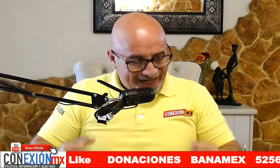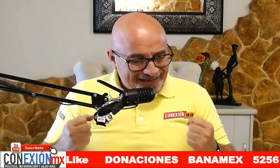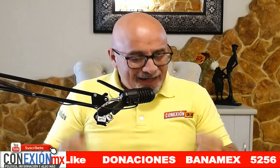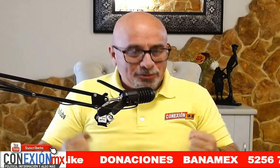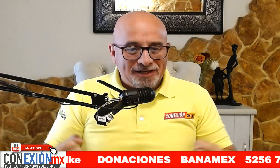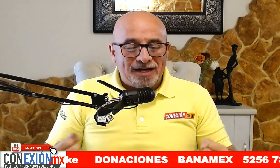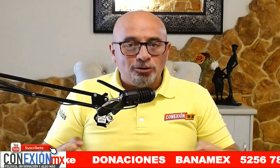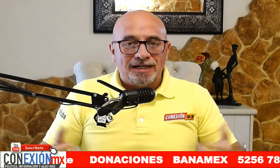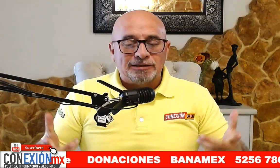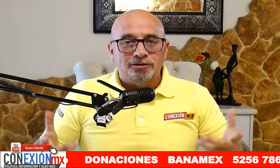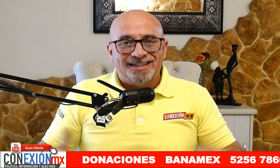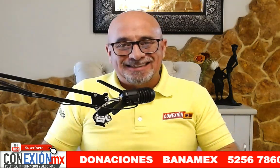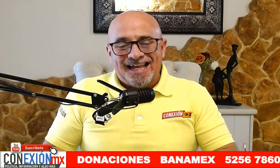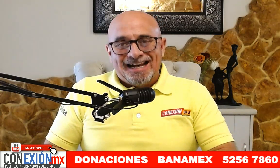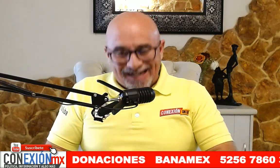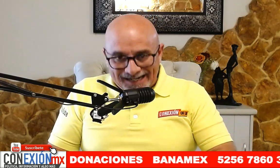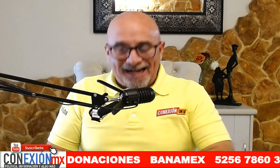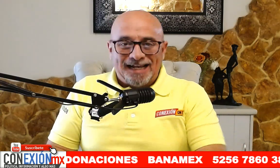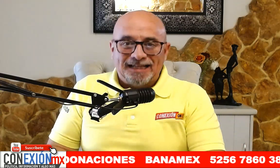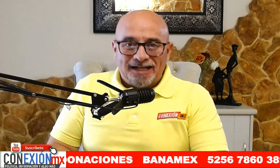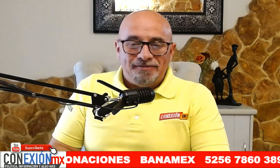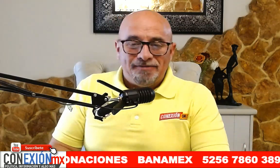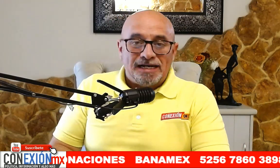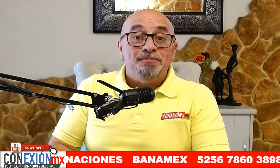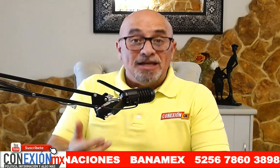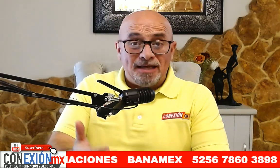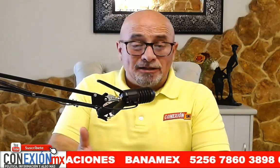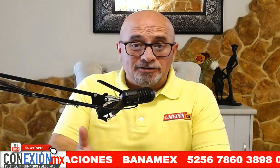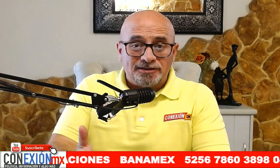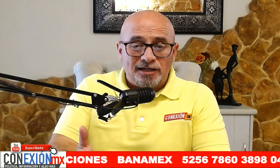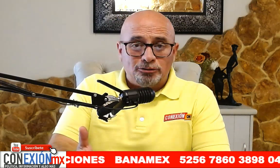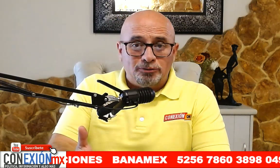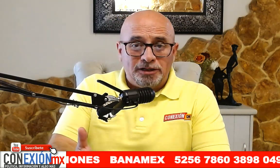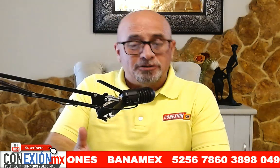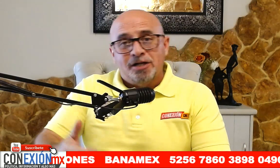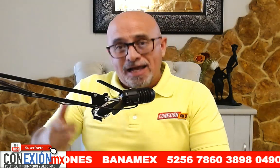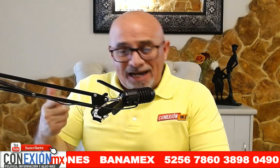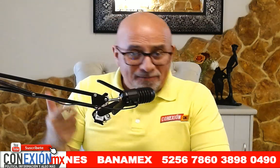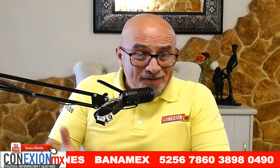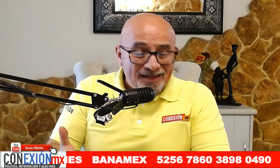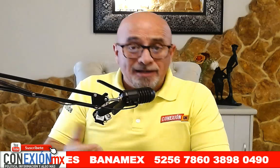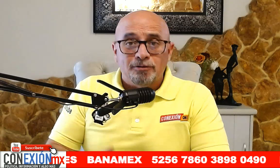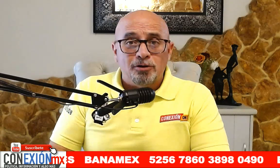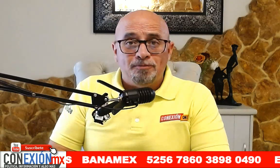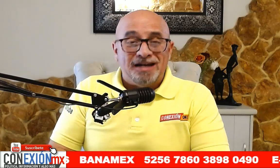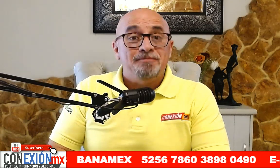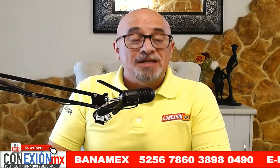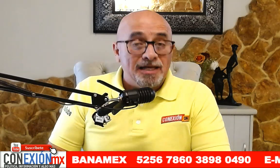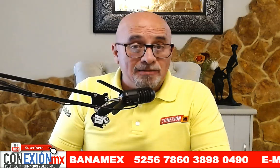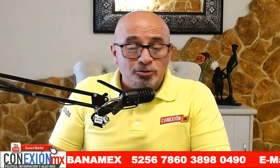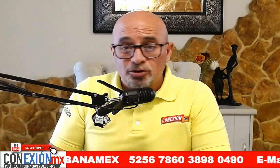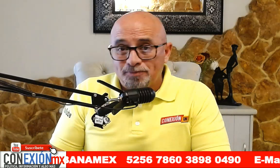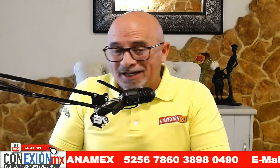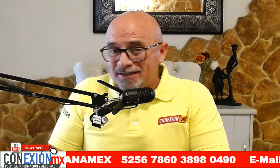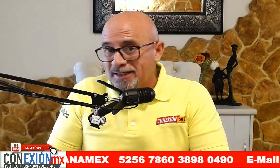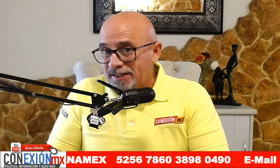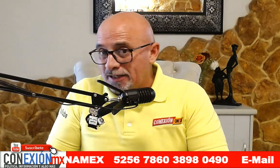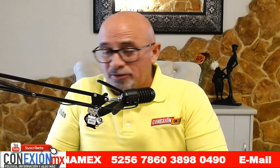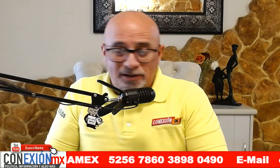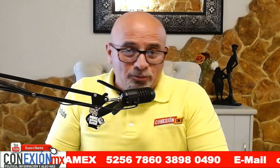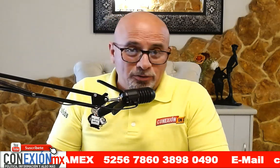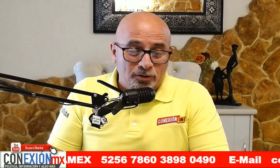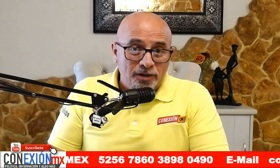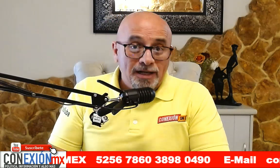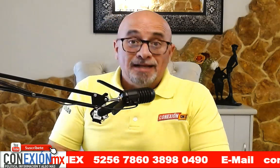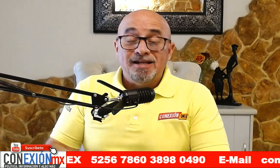que estamos llevando las cosas requetebién la envidia de los eeuu la envidia de europa la envidia de muchos países alrededor